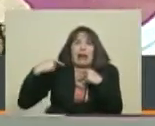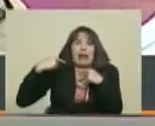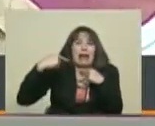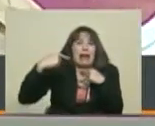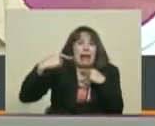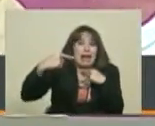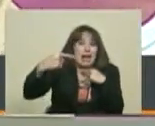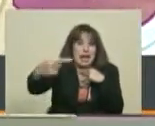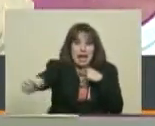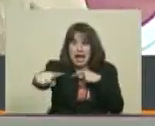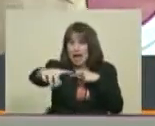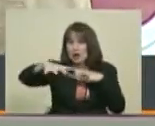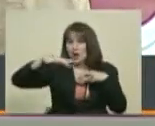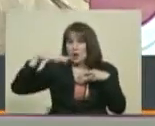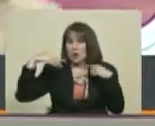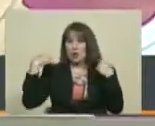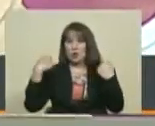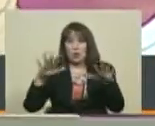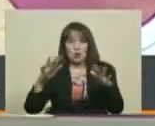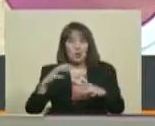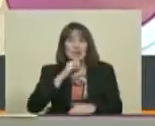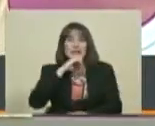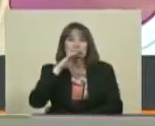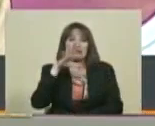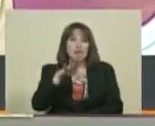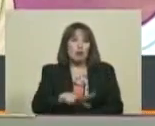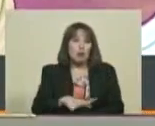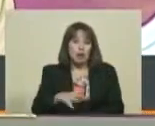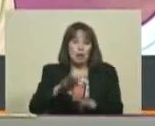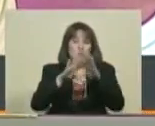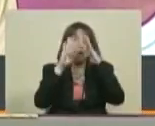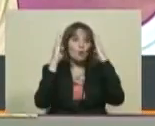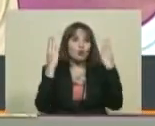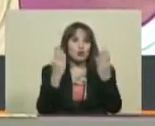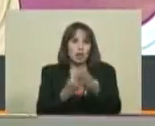la historia de la producción petrolera mundial.